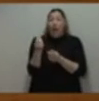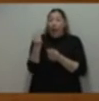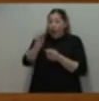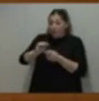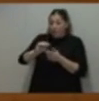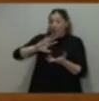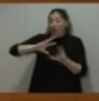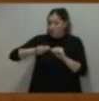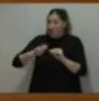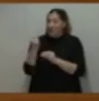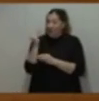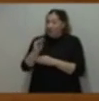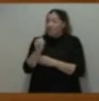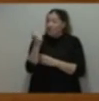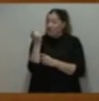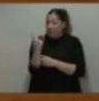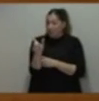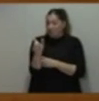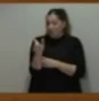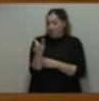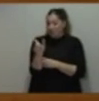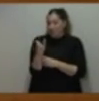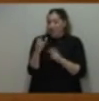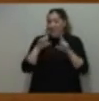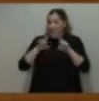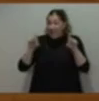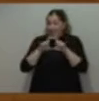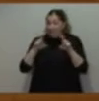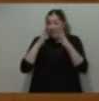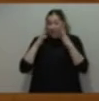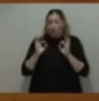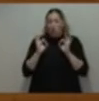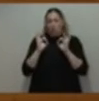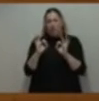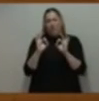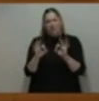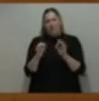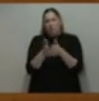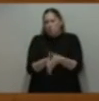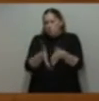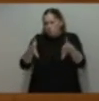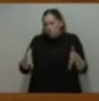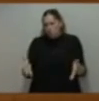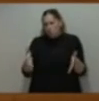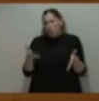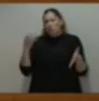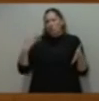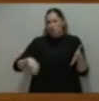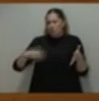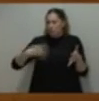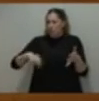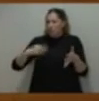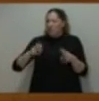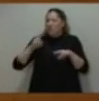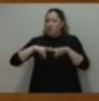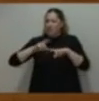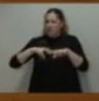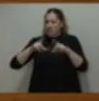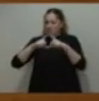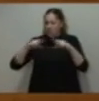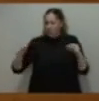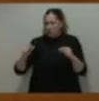quiero hacer referencia a una empresa concreta, muy grande, que suele contratar con el Principado de Asturias, pero creo